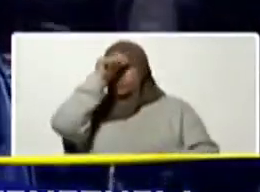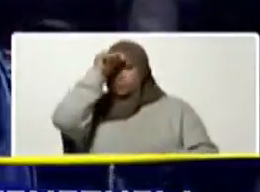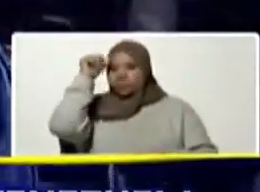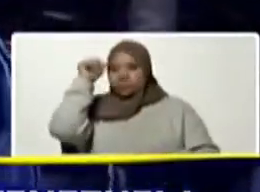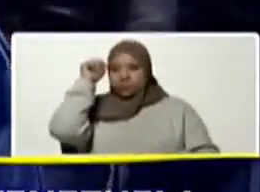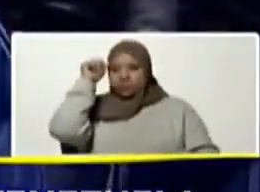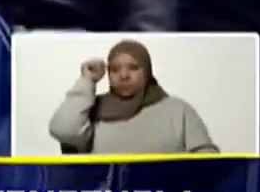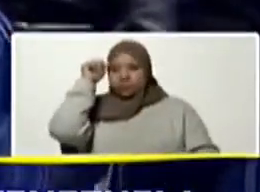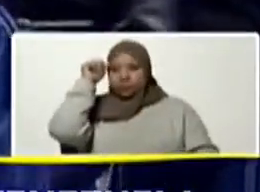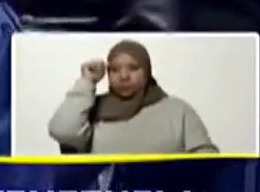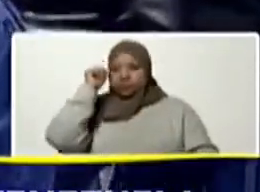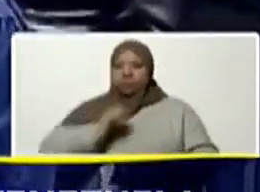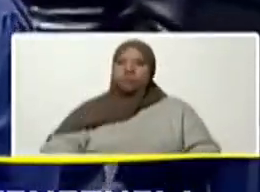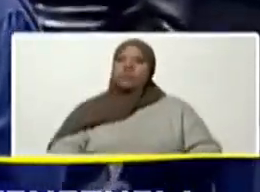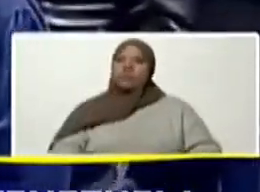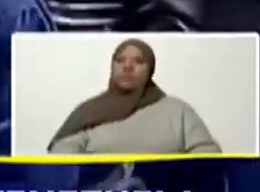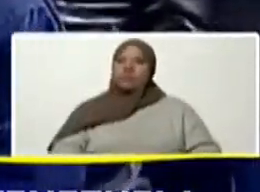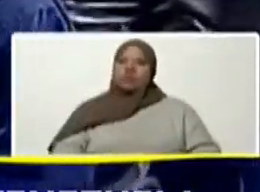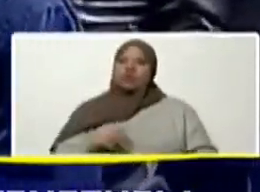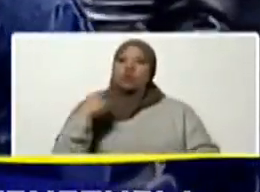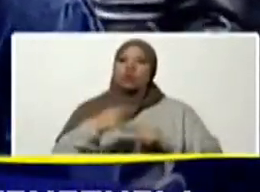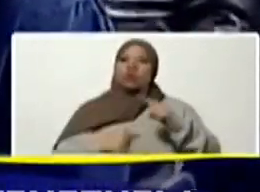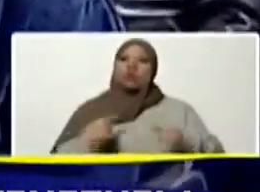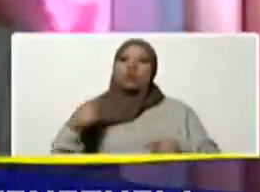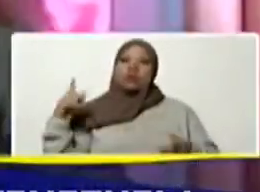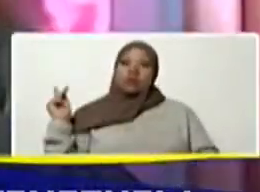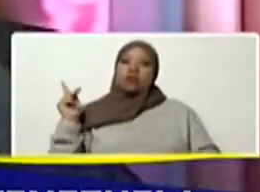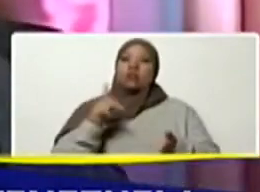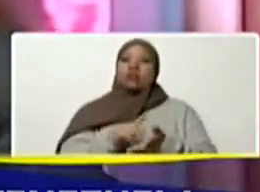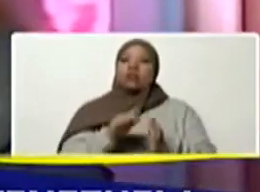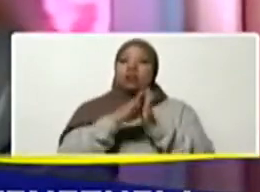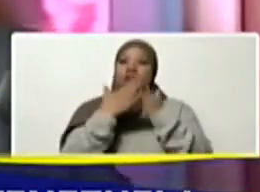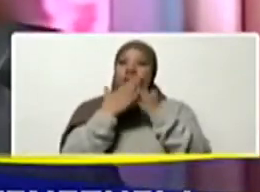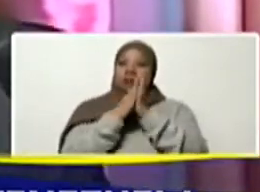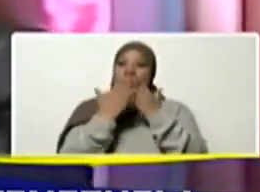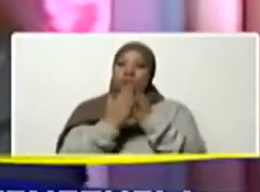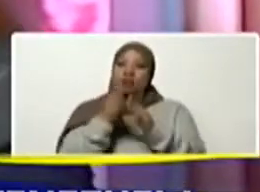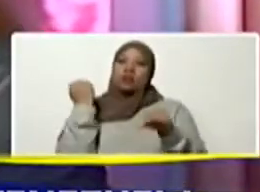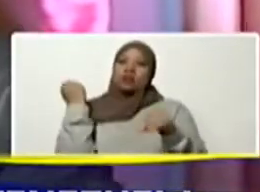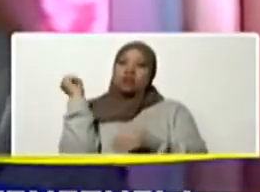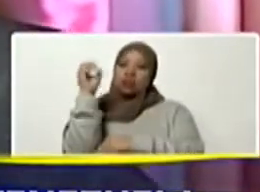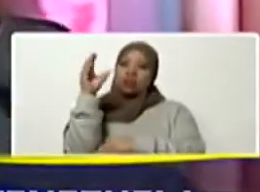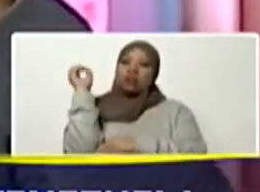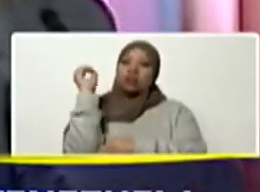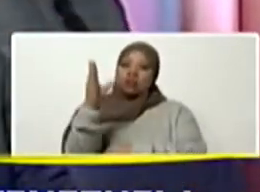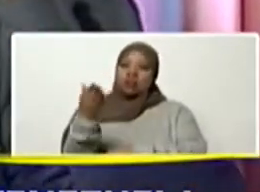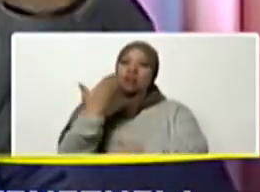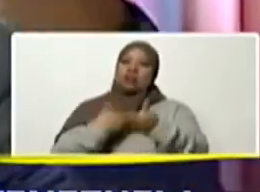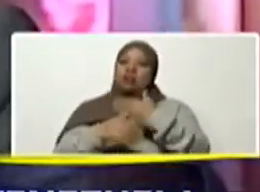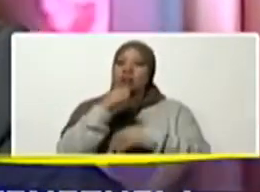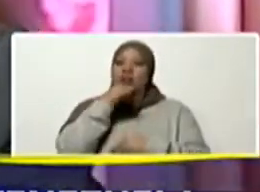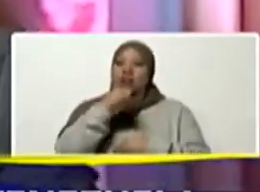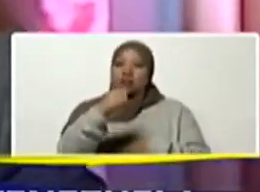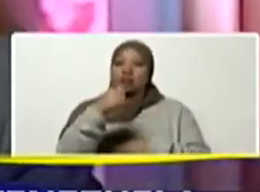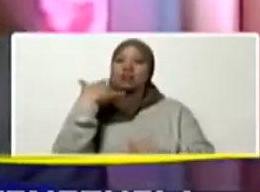estaremos en una sucesión de presentaciones de libros, foros, conversatorios, actividades culturales